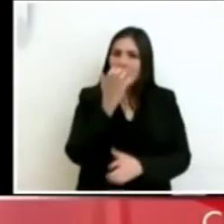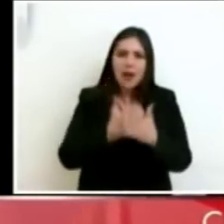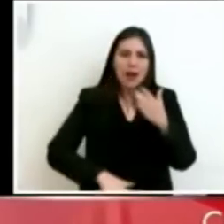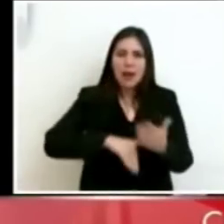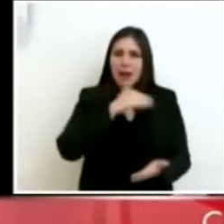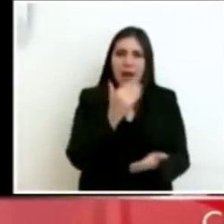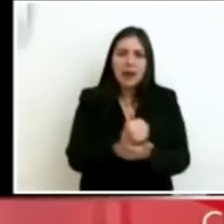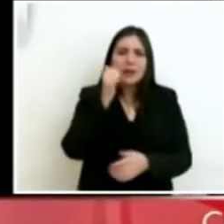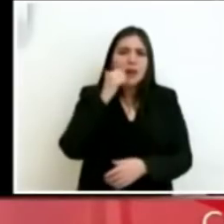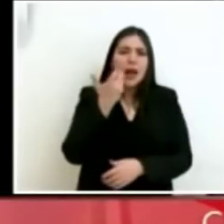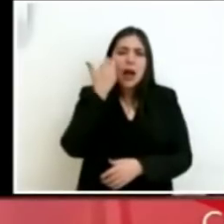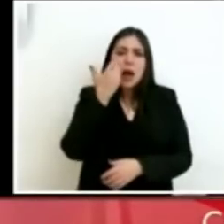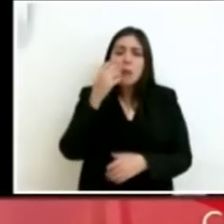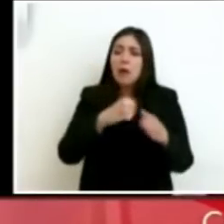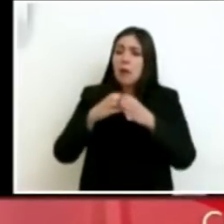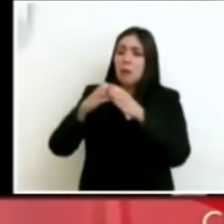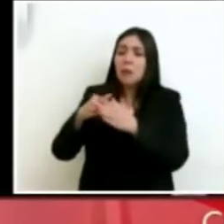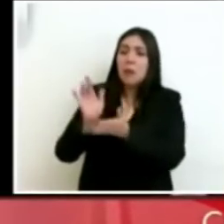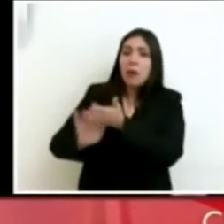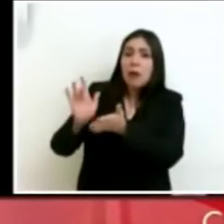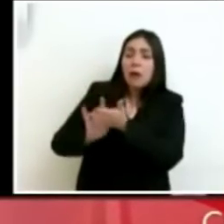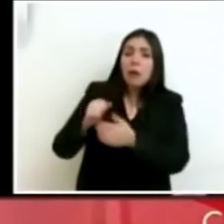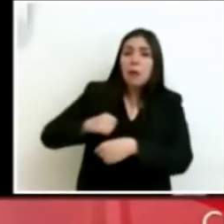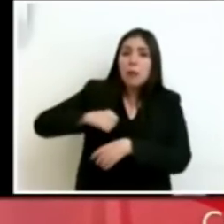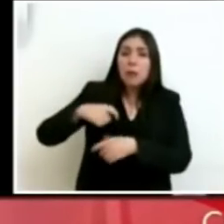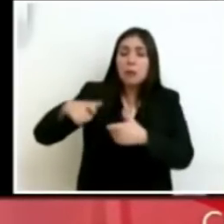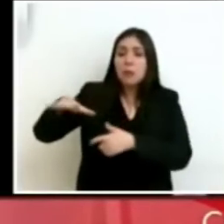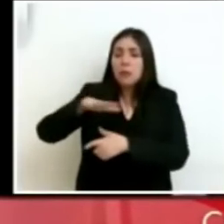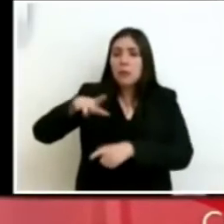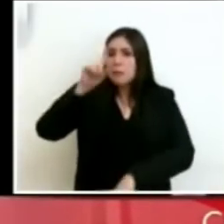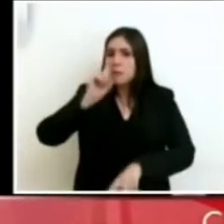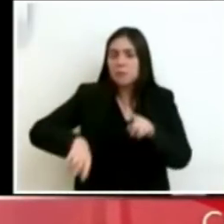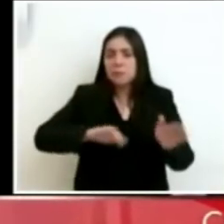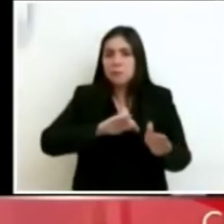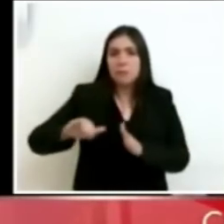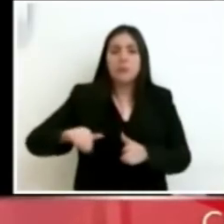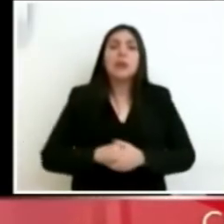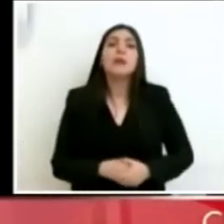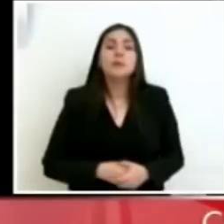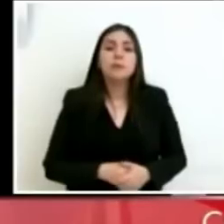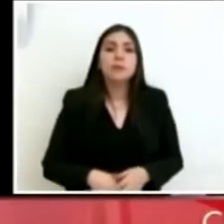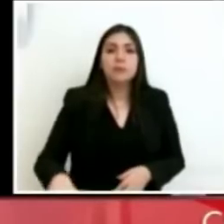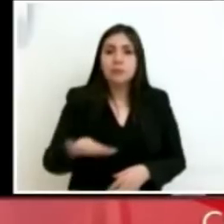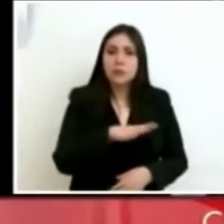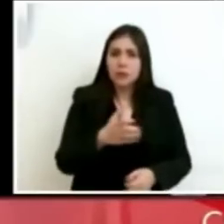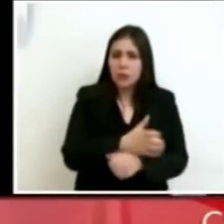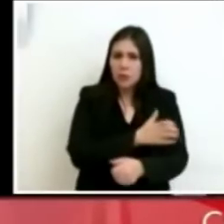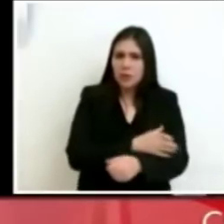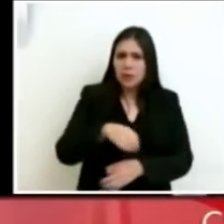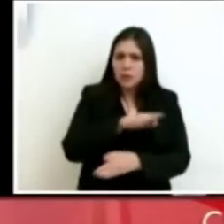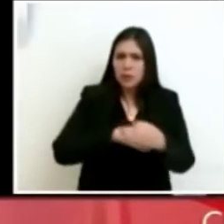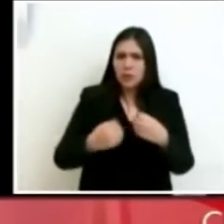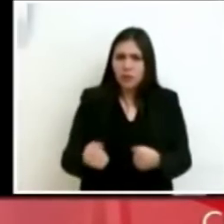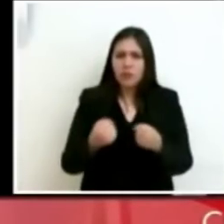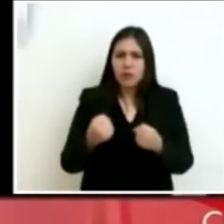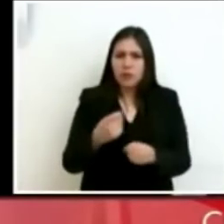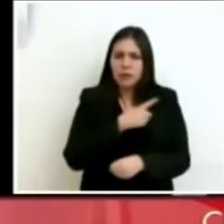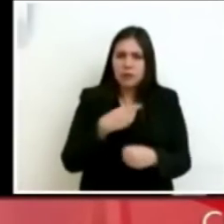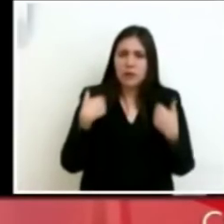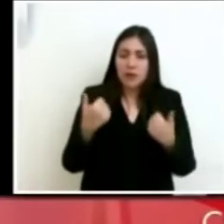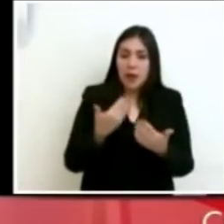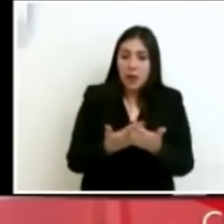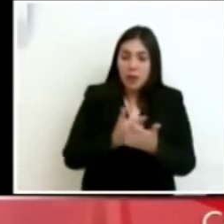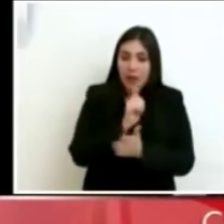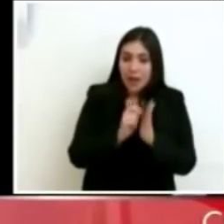contaminado, elitista y a merced de minorías rapaces. Compañeras y compañeros, que se escuche fuerte y claro, con esta